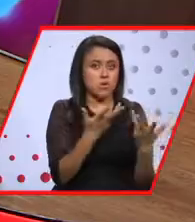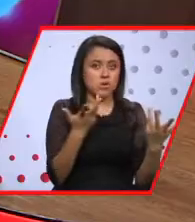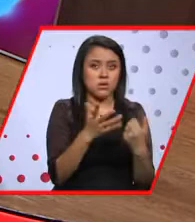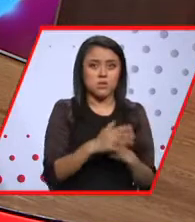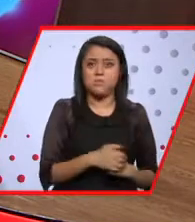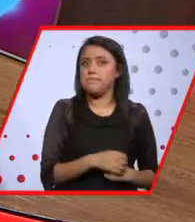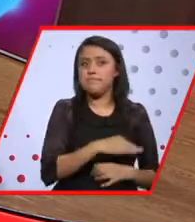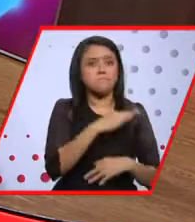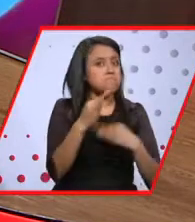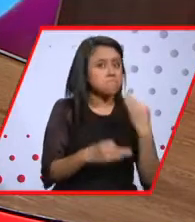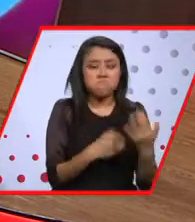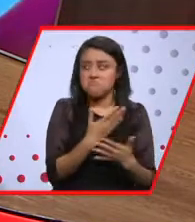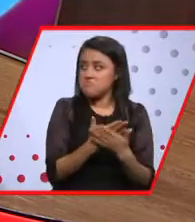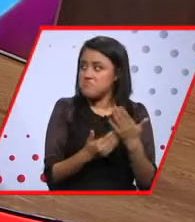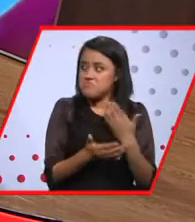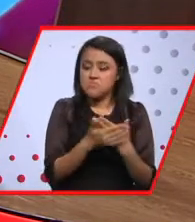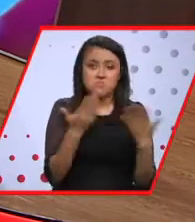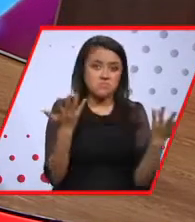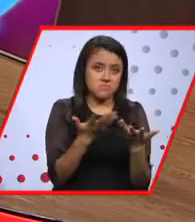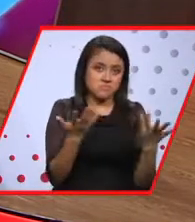el trabajo con ellos es